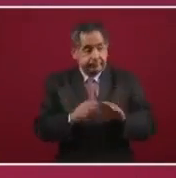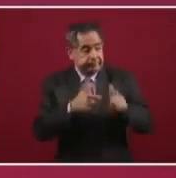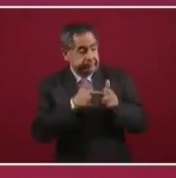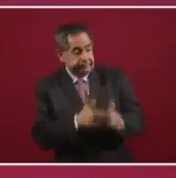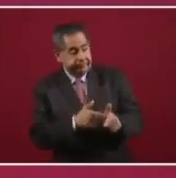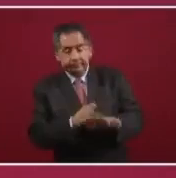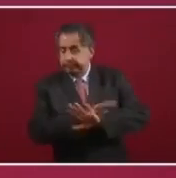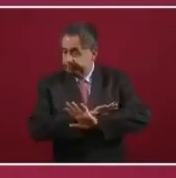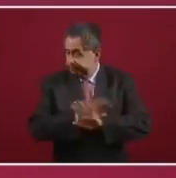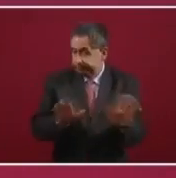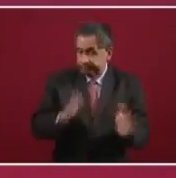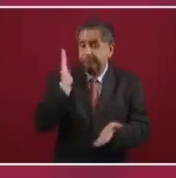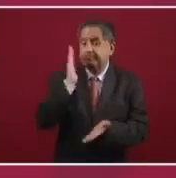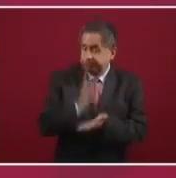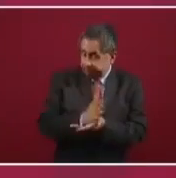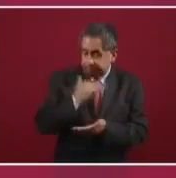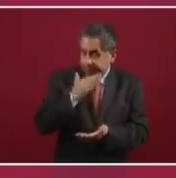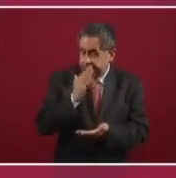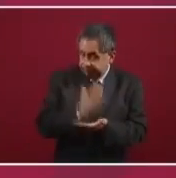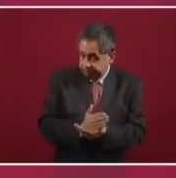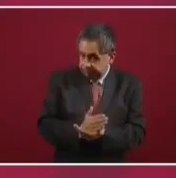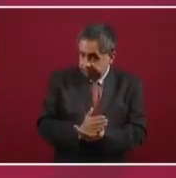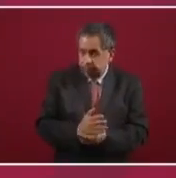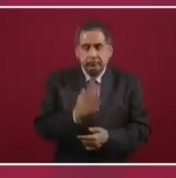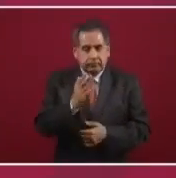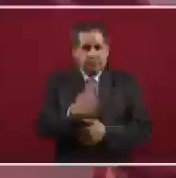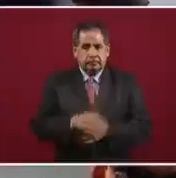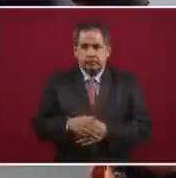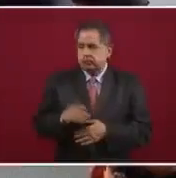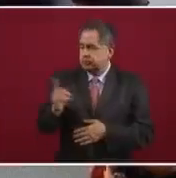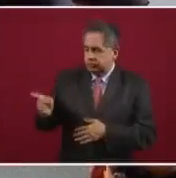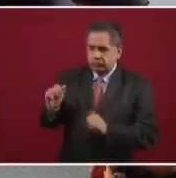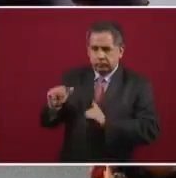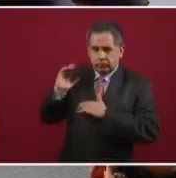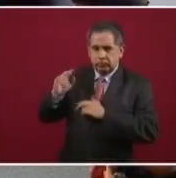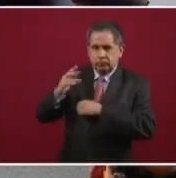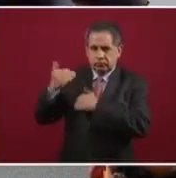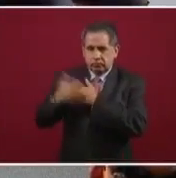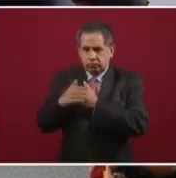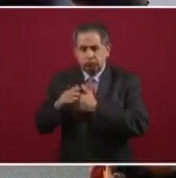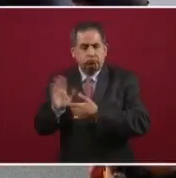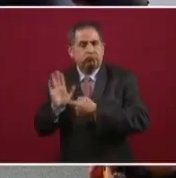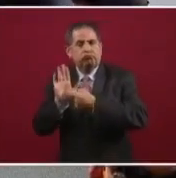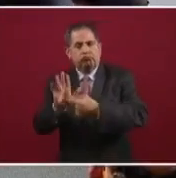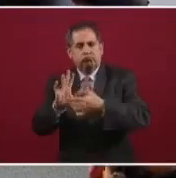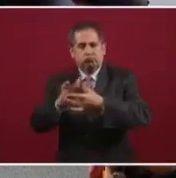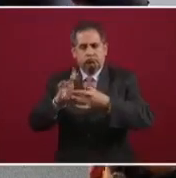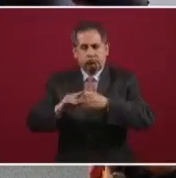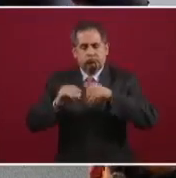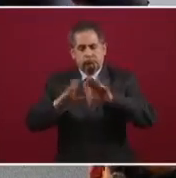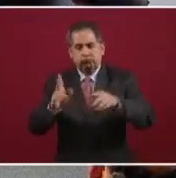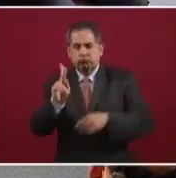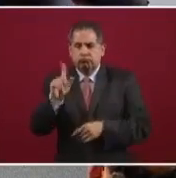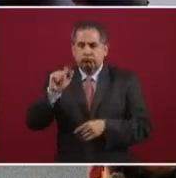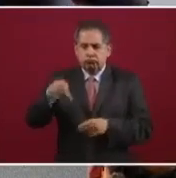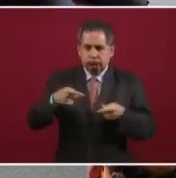la corrupción. Entonces, quedamos comprometidos a presentar el